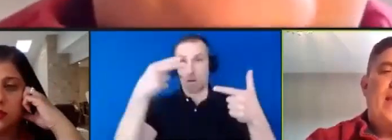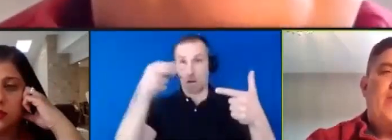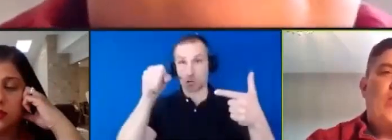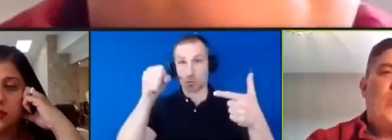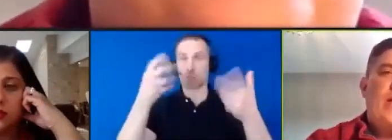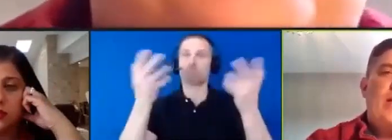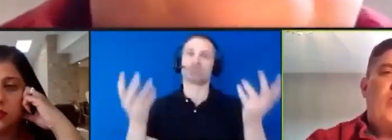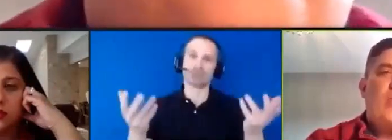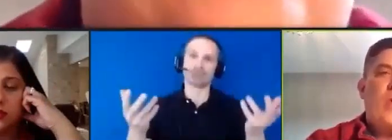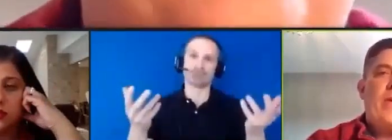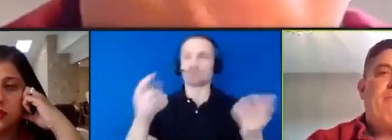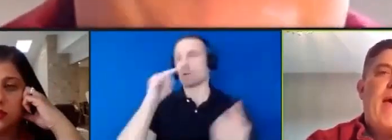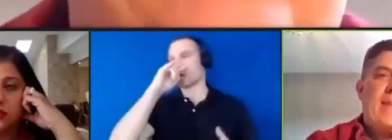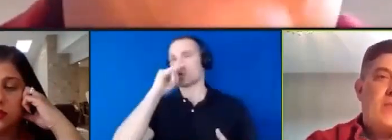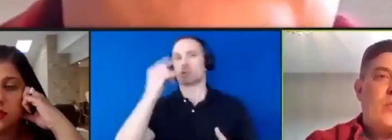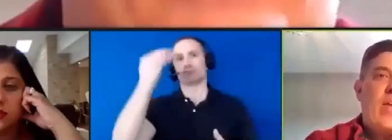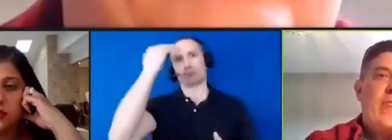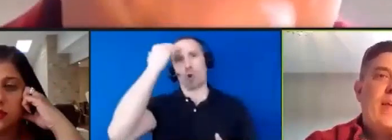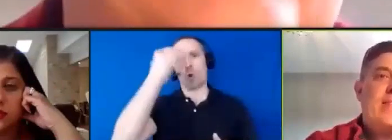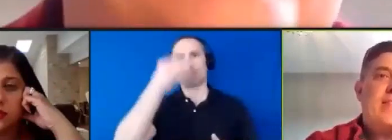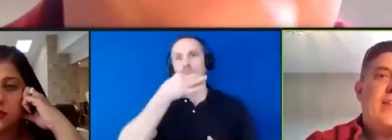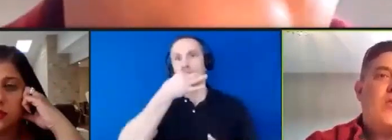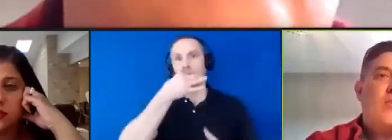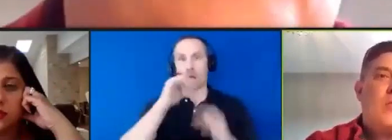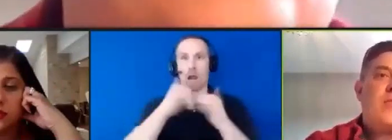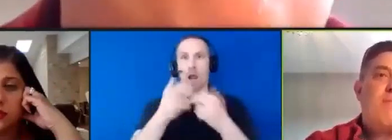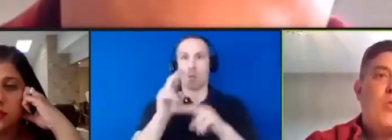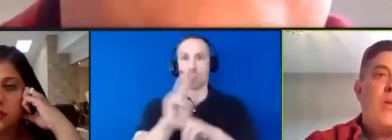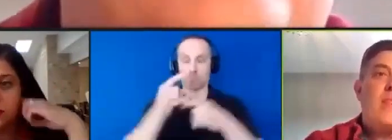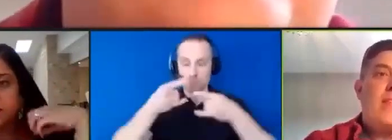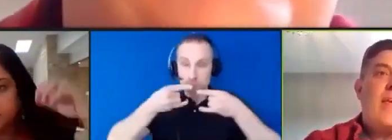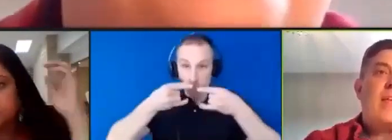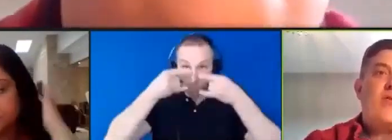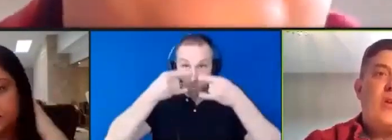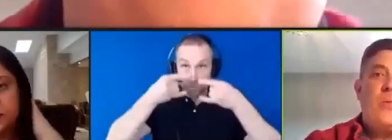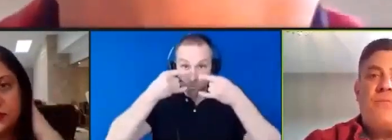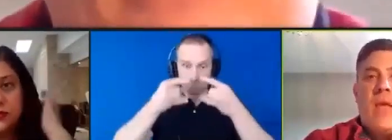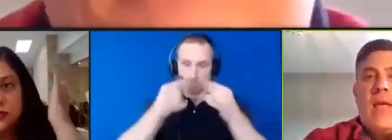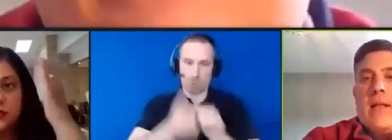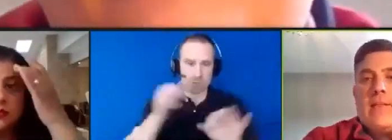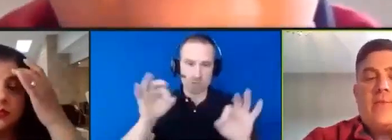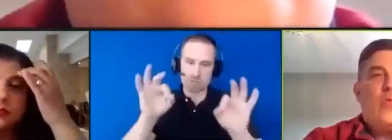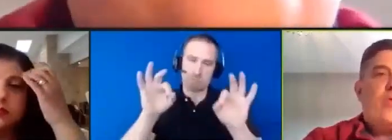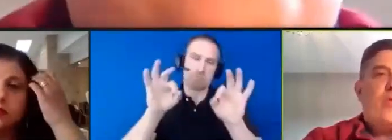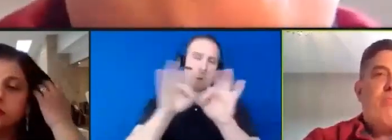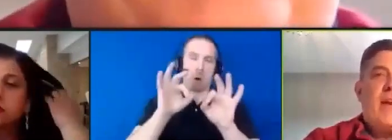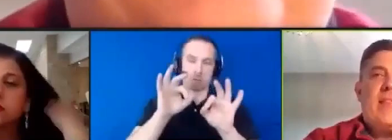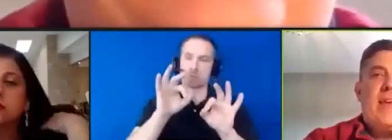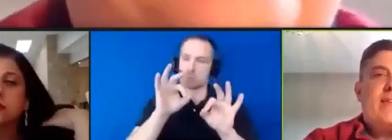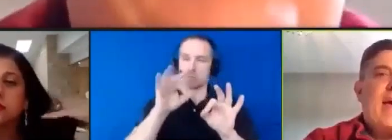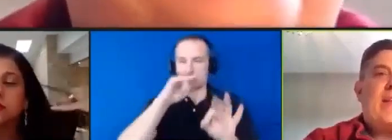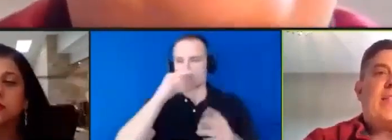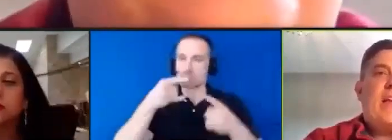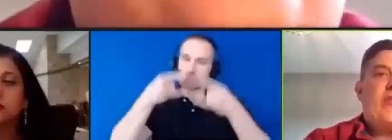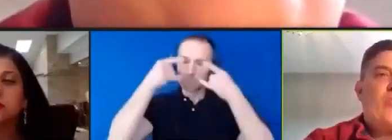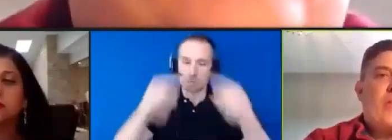escuela desde el día todo el día desde probablemente a mediados de noviembre están más grandes uno está